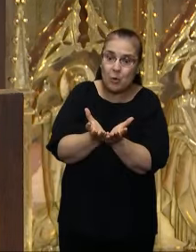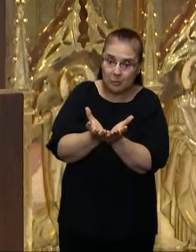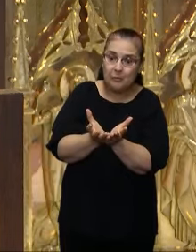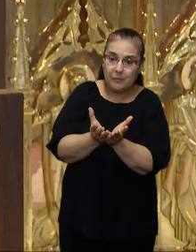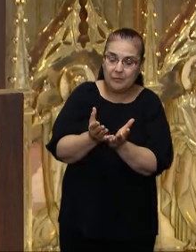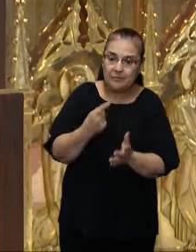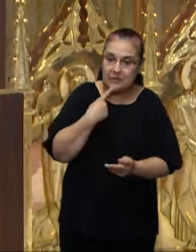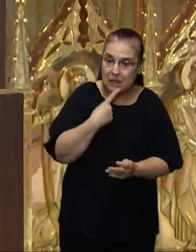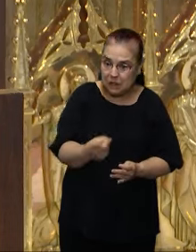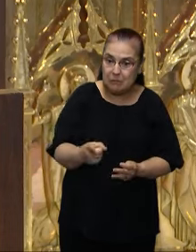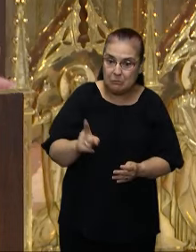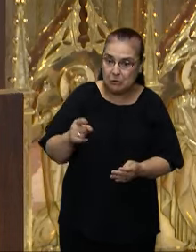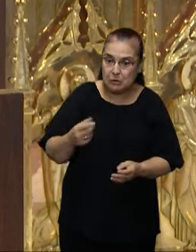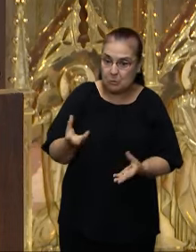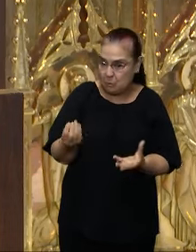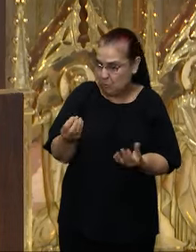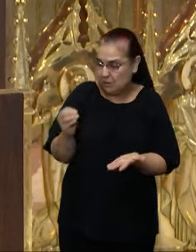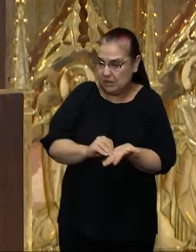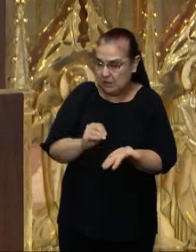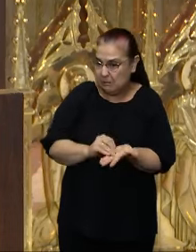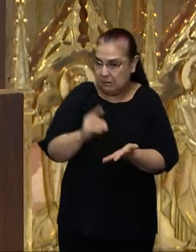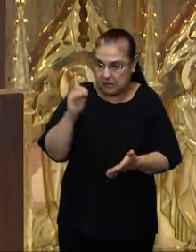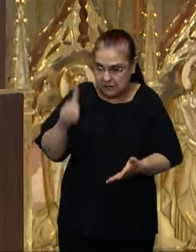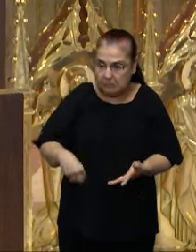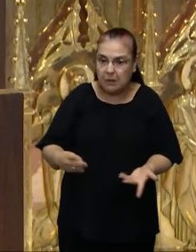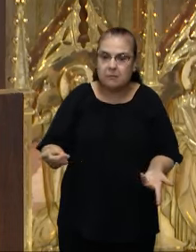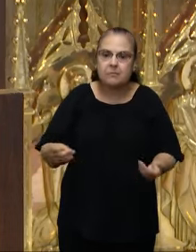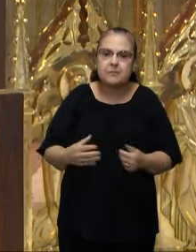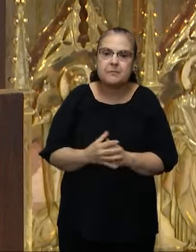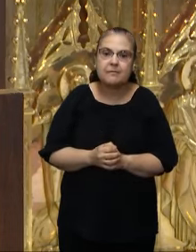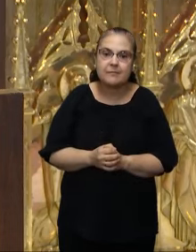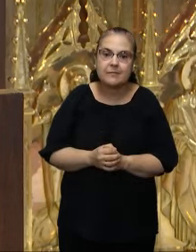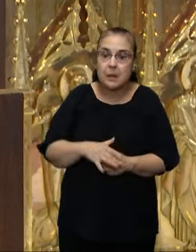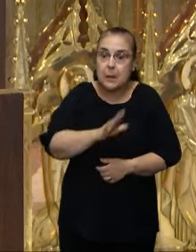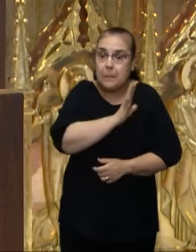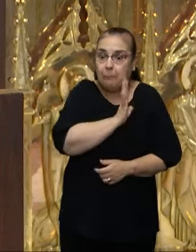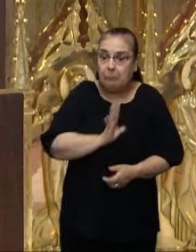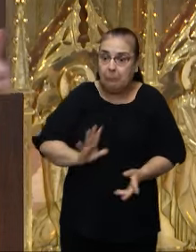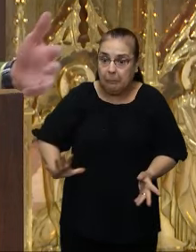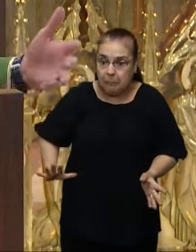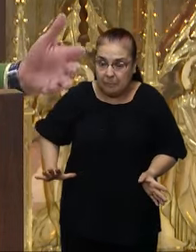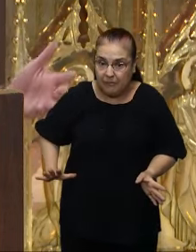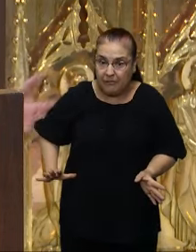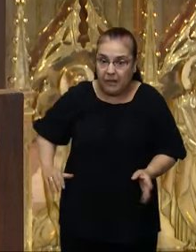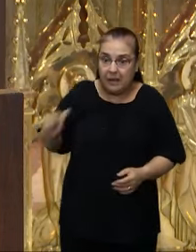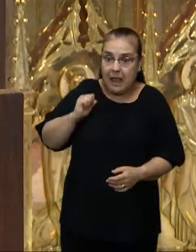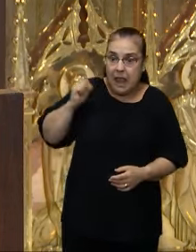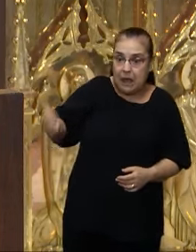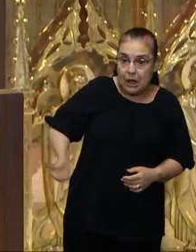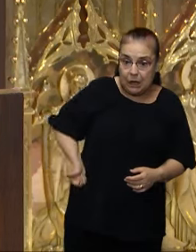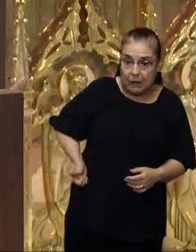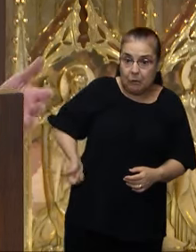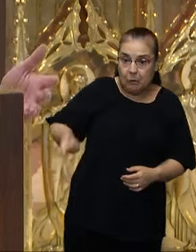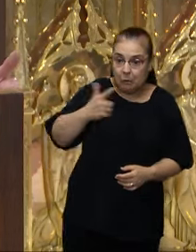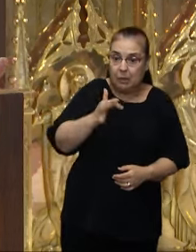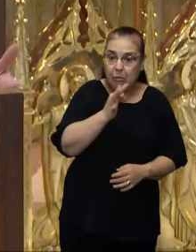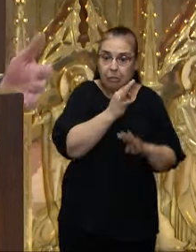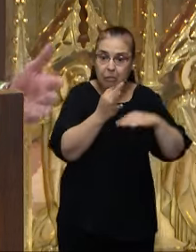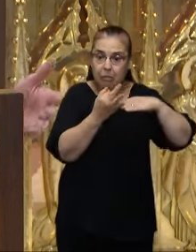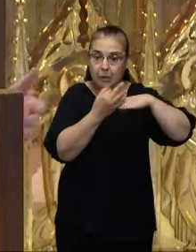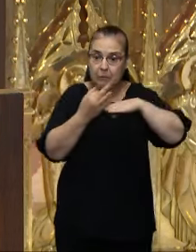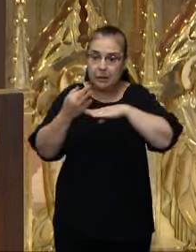también así, graciosamente, irónicamente, prefirió ser el más rico del cementerio.